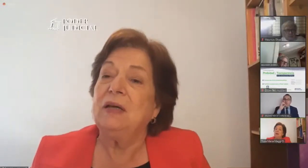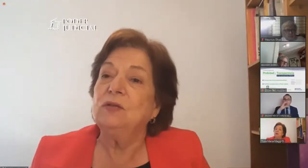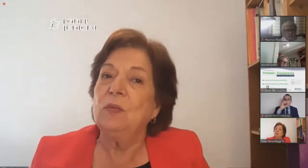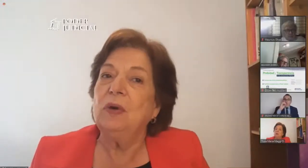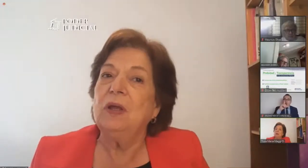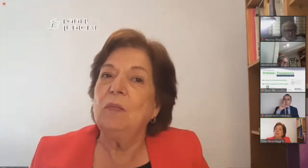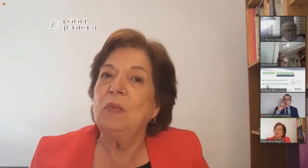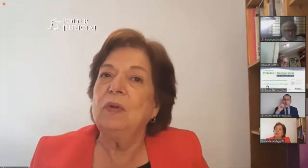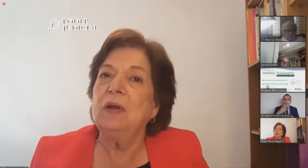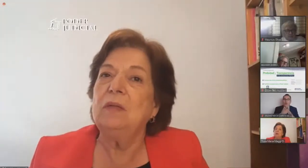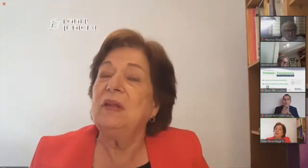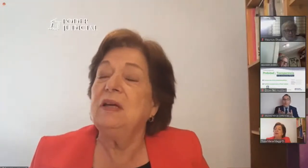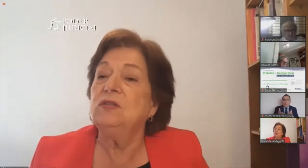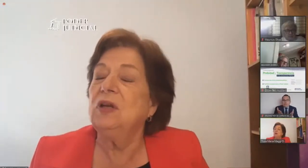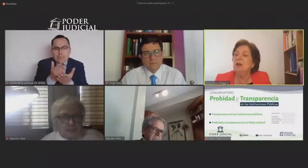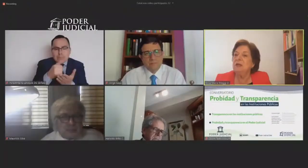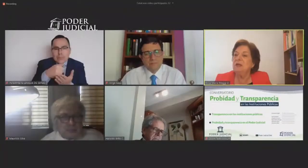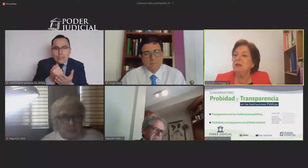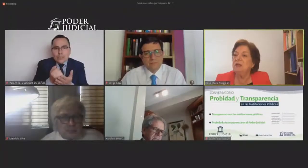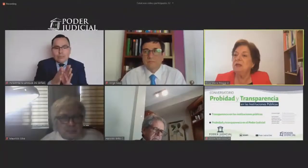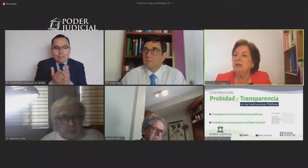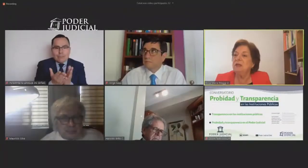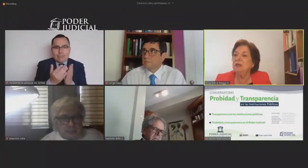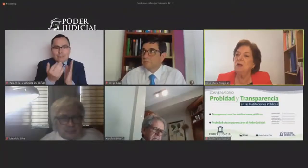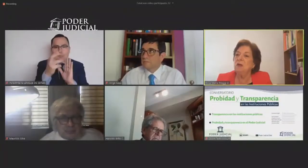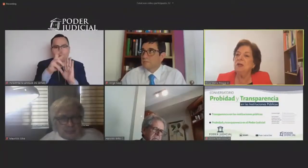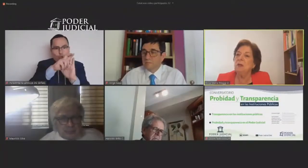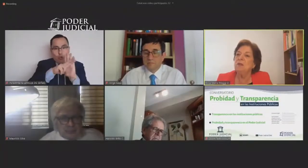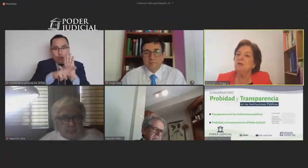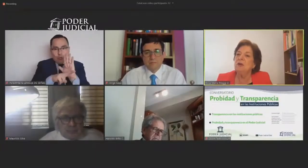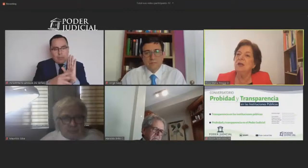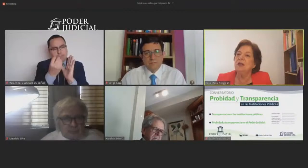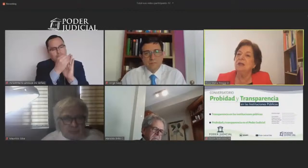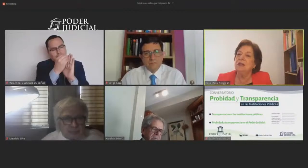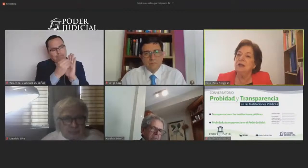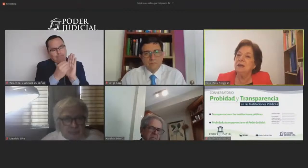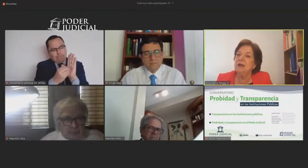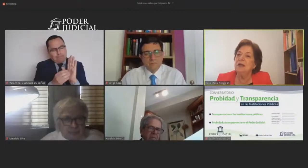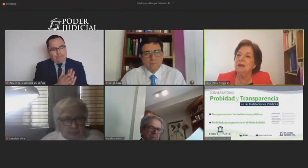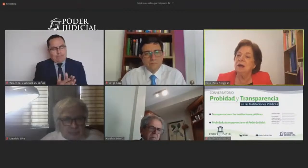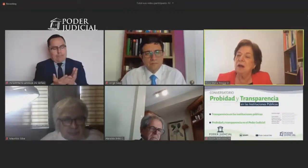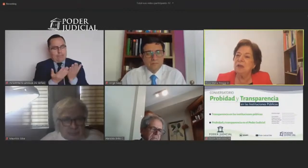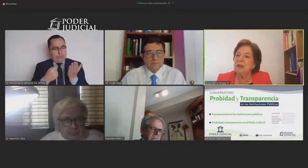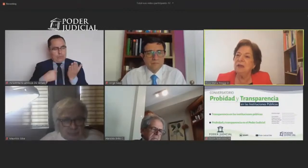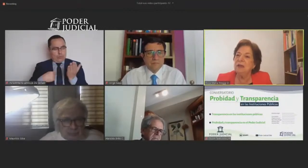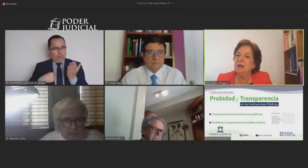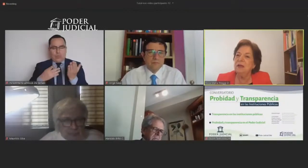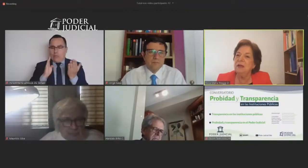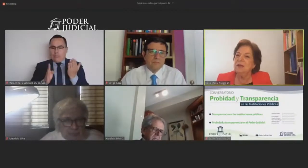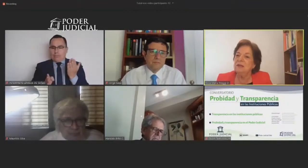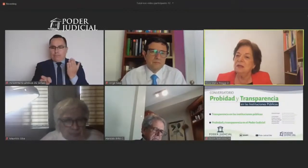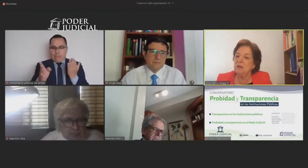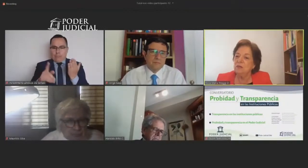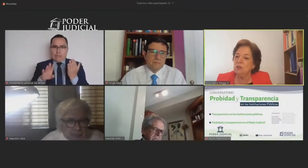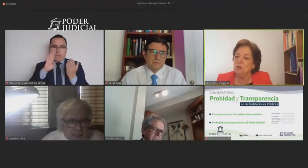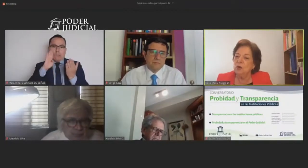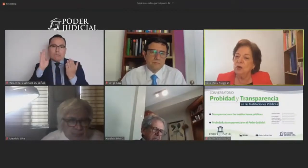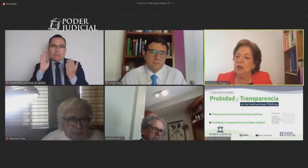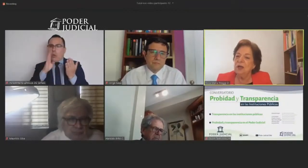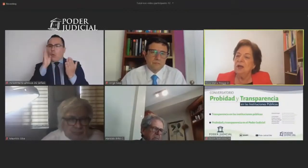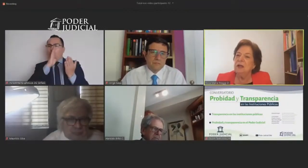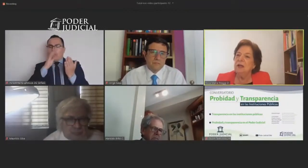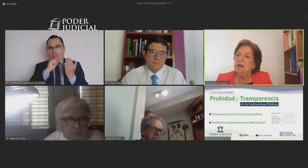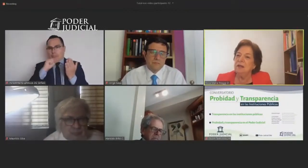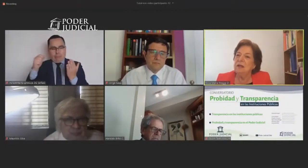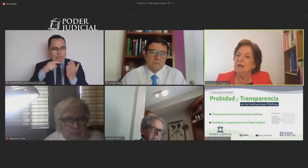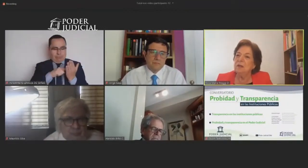para la aplicación, por ejemplo, de investigaciones administrativas de toda índole, porque estas personas que tienen realmente ciertas